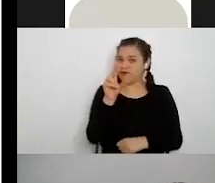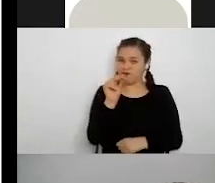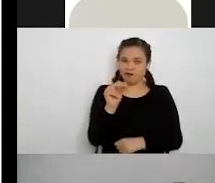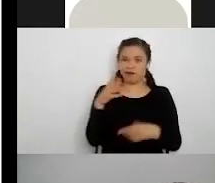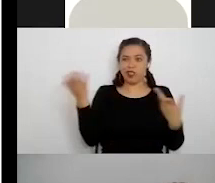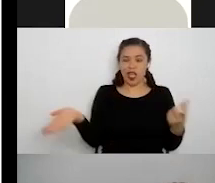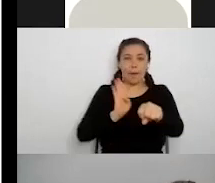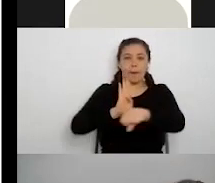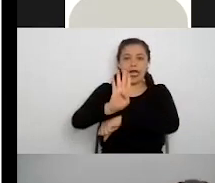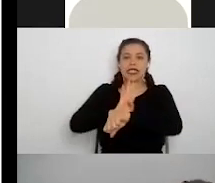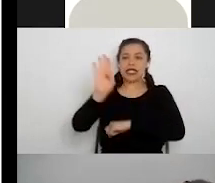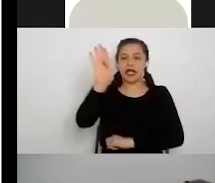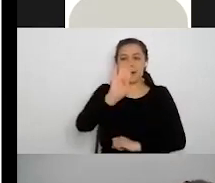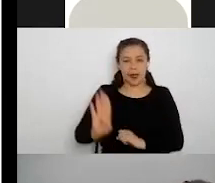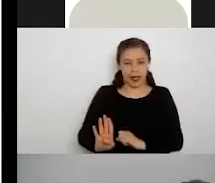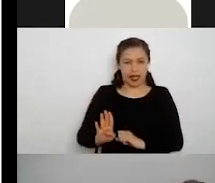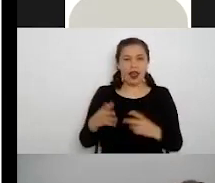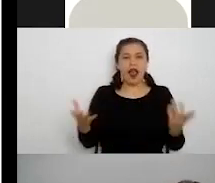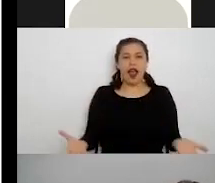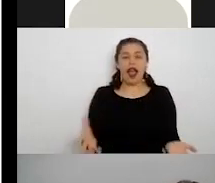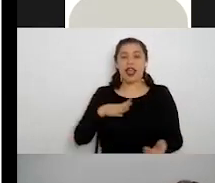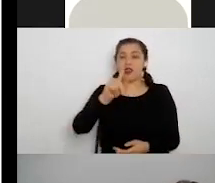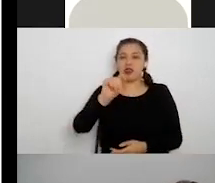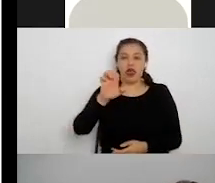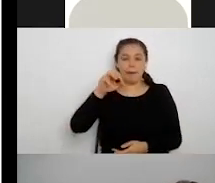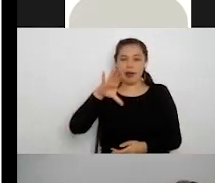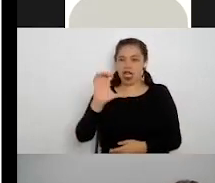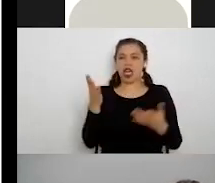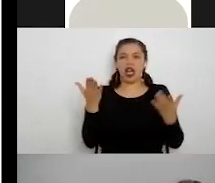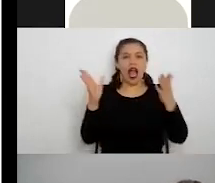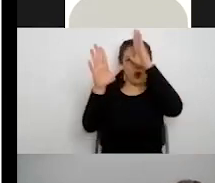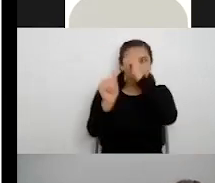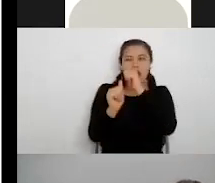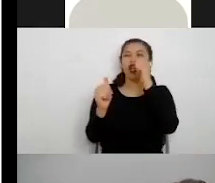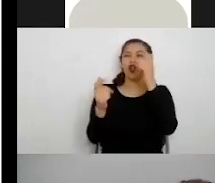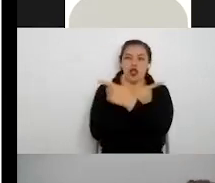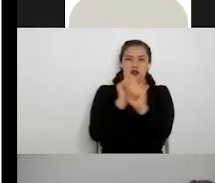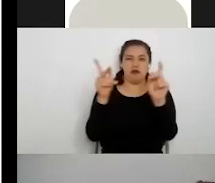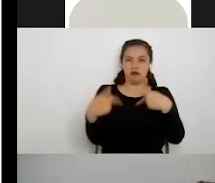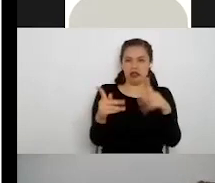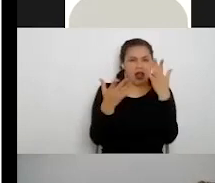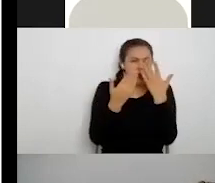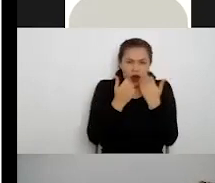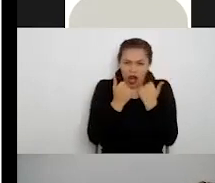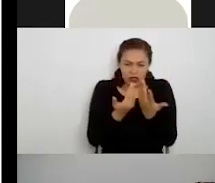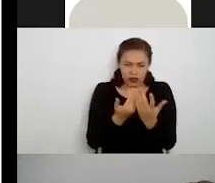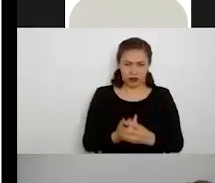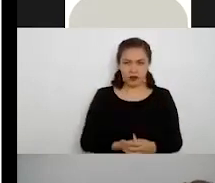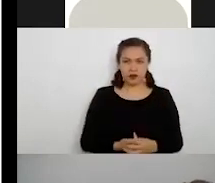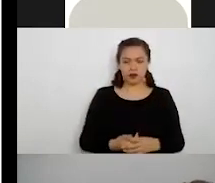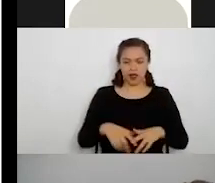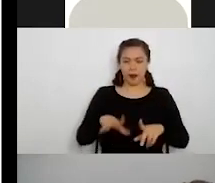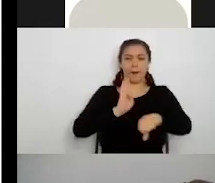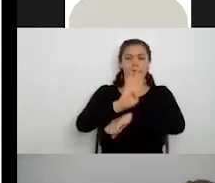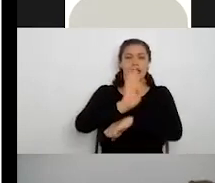no tiene un TEMEC con ningún país o ningún tratado de libre comercio. Brasil es un país